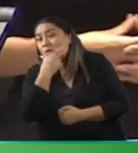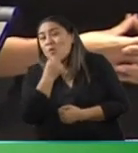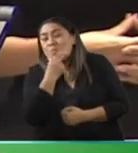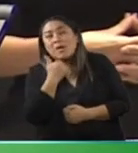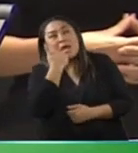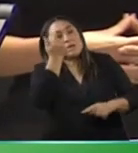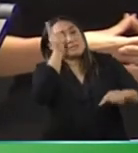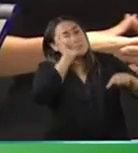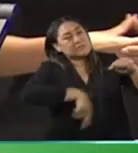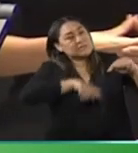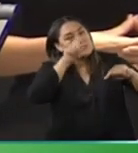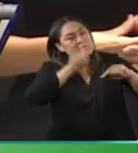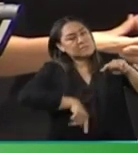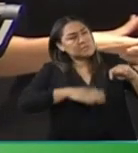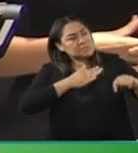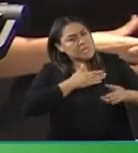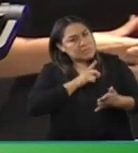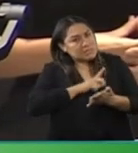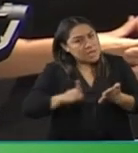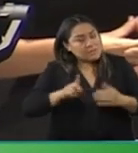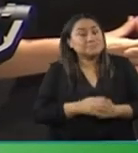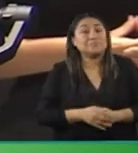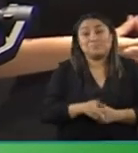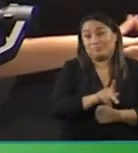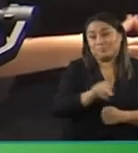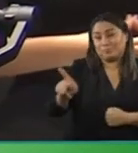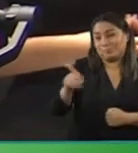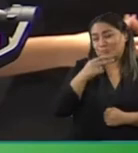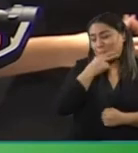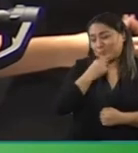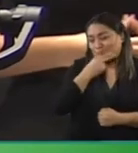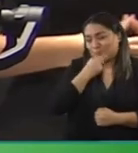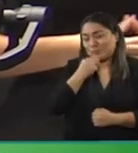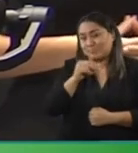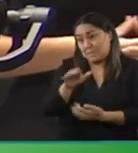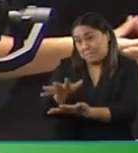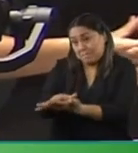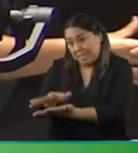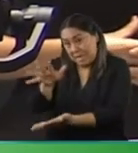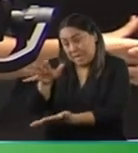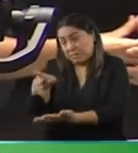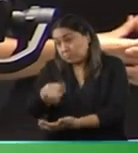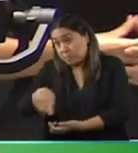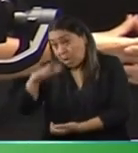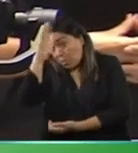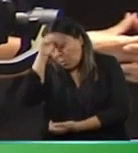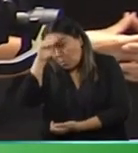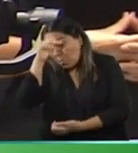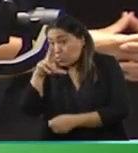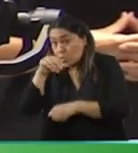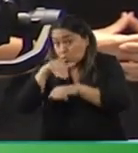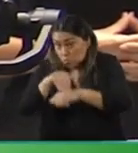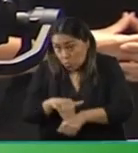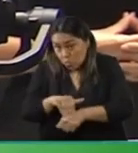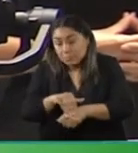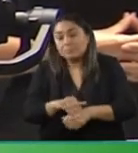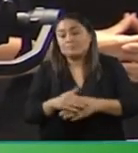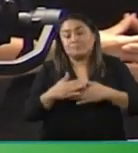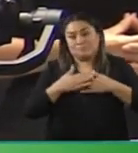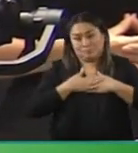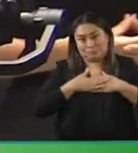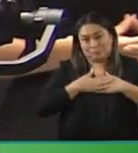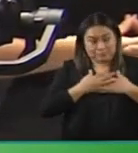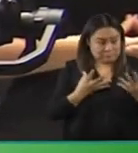mis derechos, y si los hombres de la bancada mayoritaria no cumplen sus acuerdos, esta mujer y